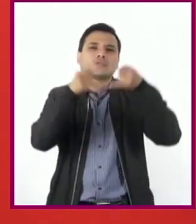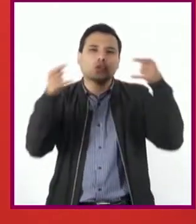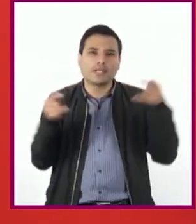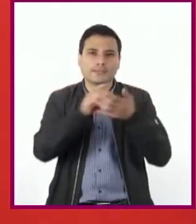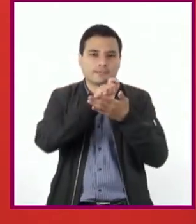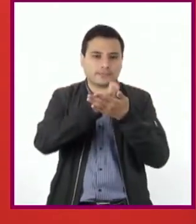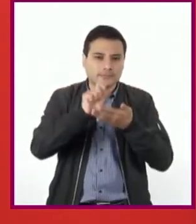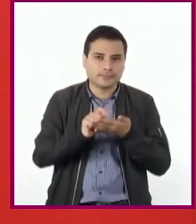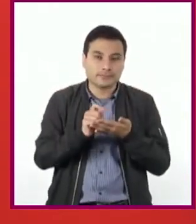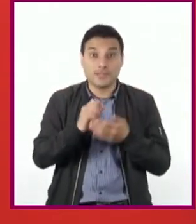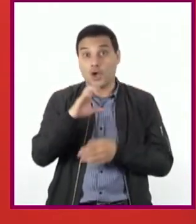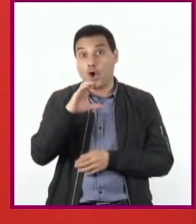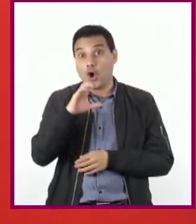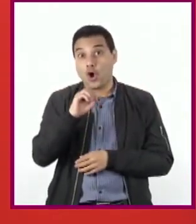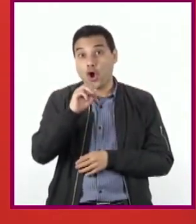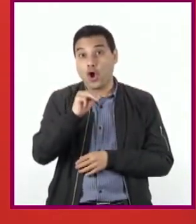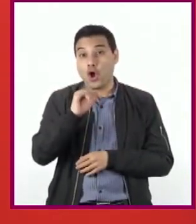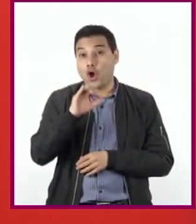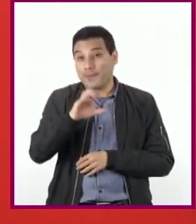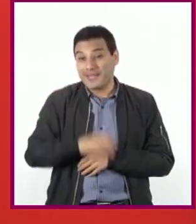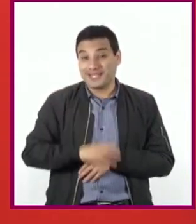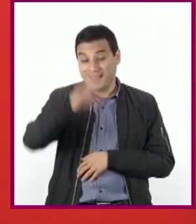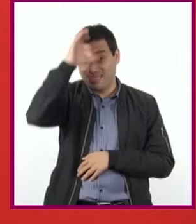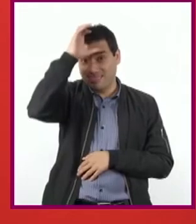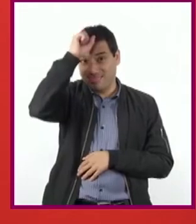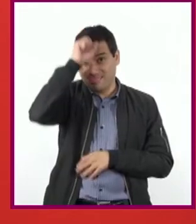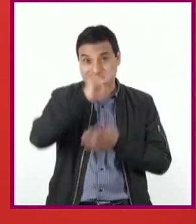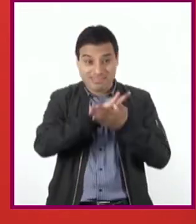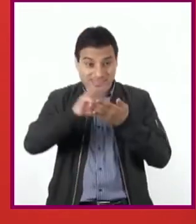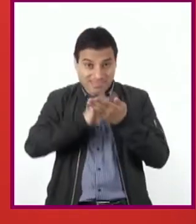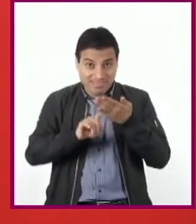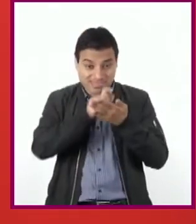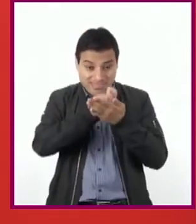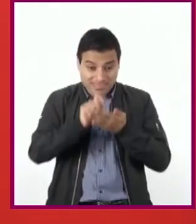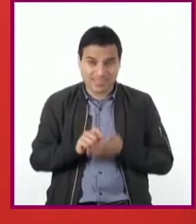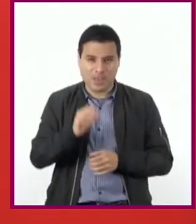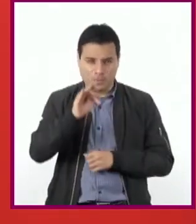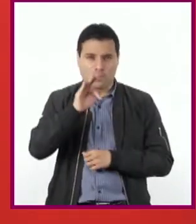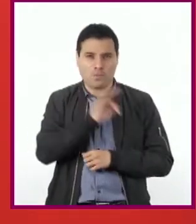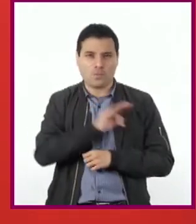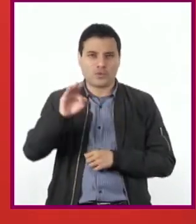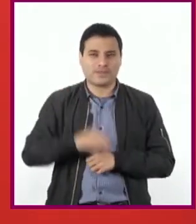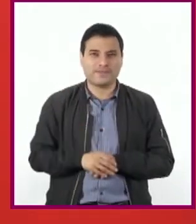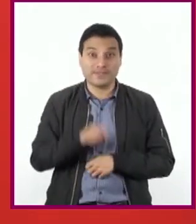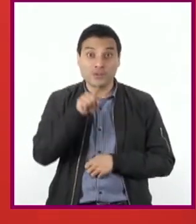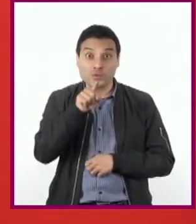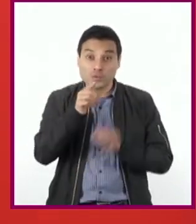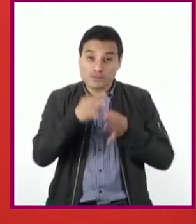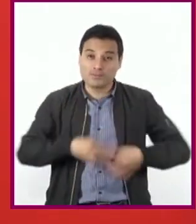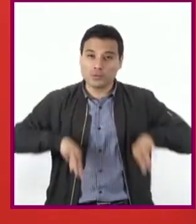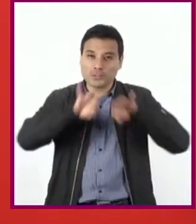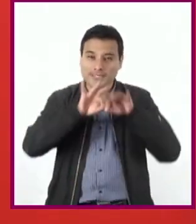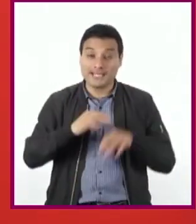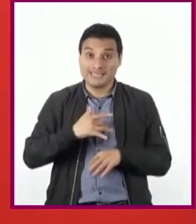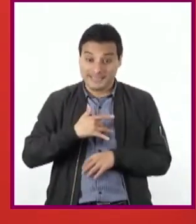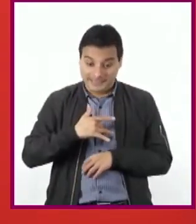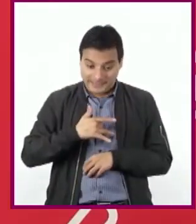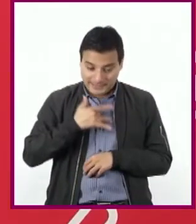con colores, acentuar las emociones de sus personajes. Recuerden explorar sensaciones con los